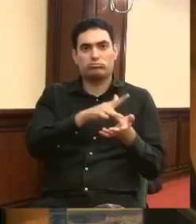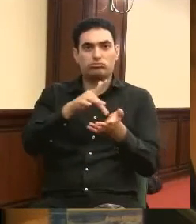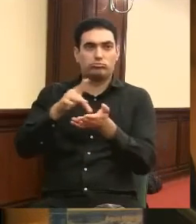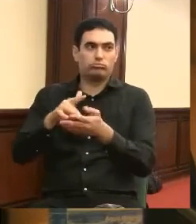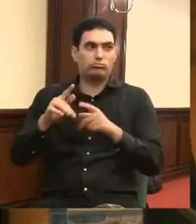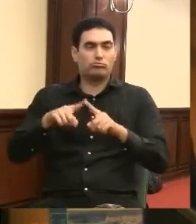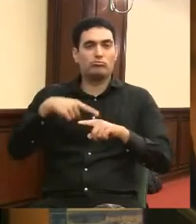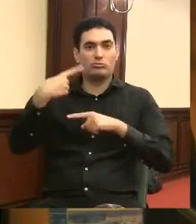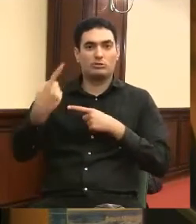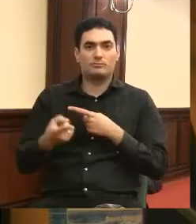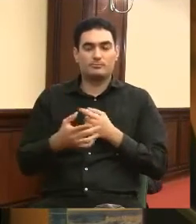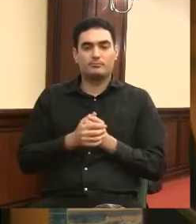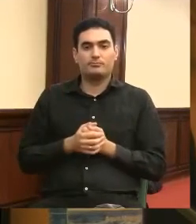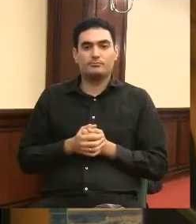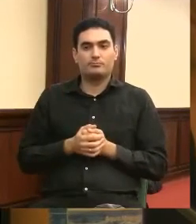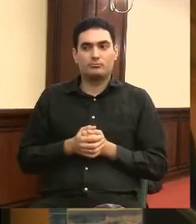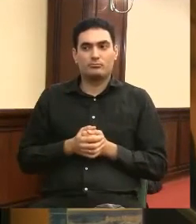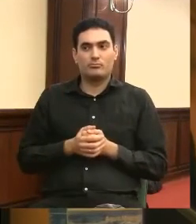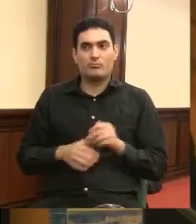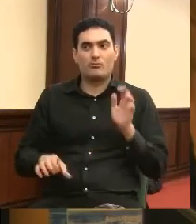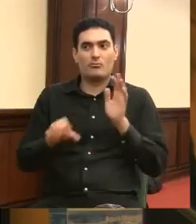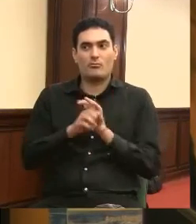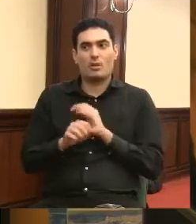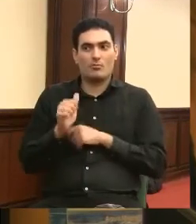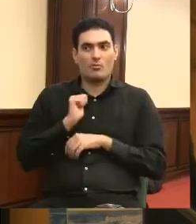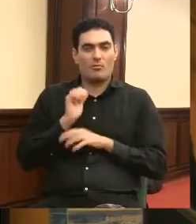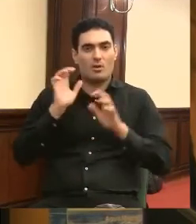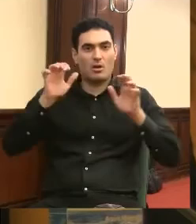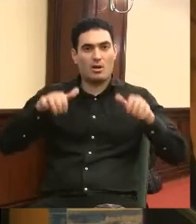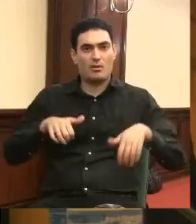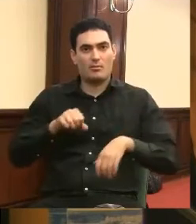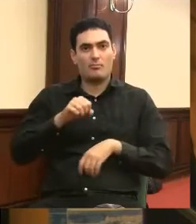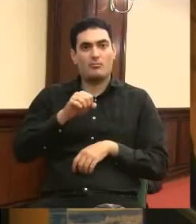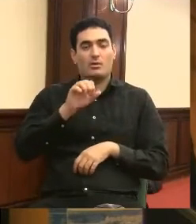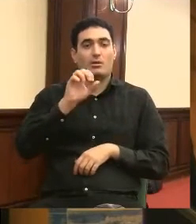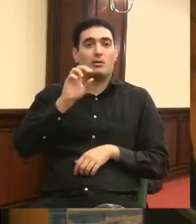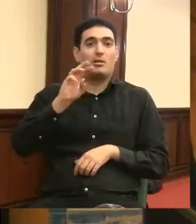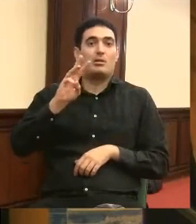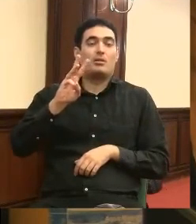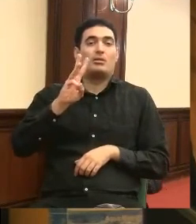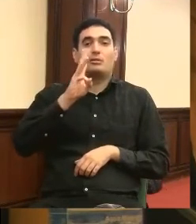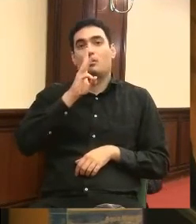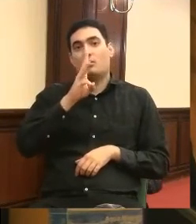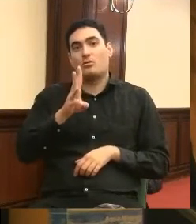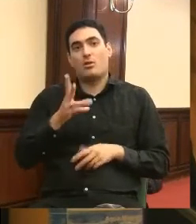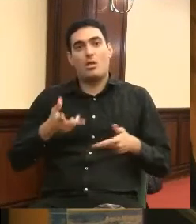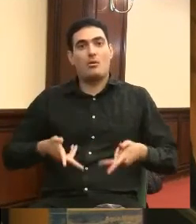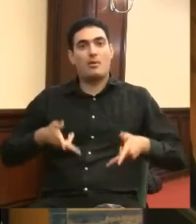poquito después se aprobó la Constitución de Cádiz, vino el trienio liberal,